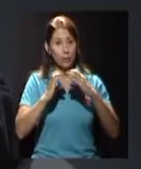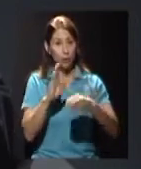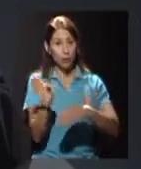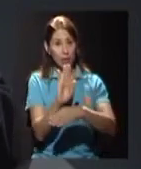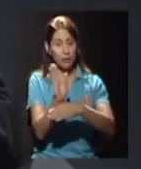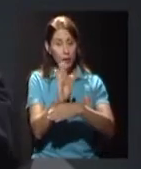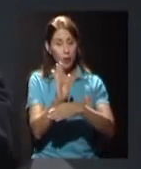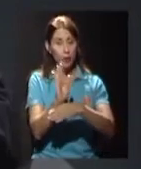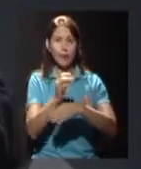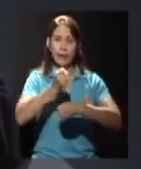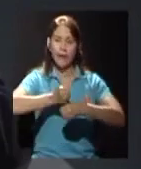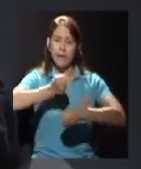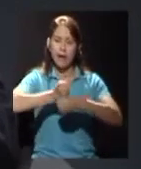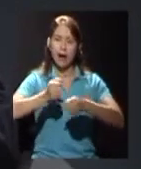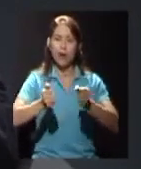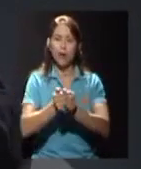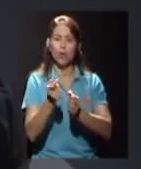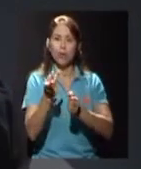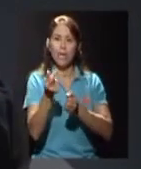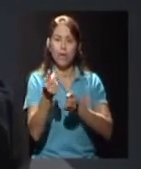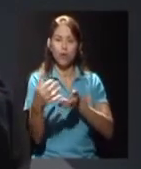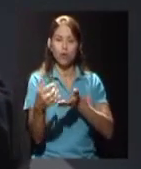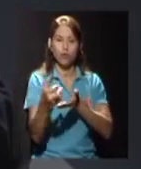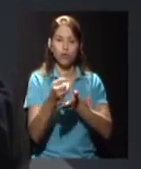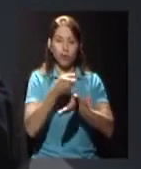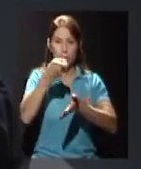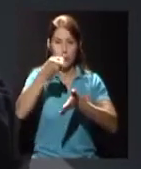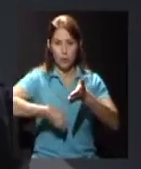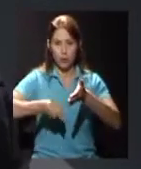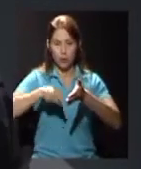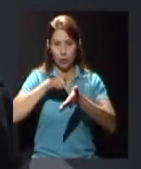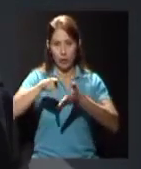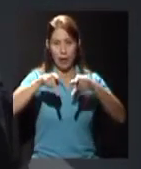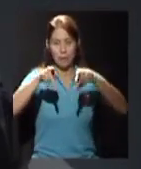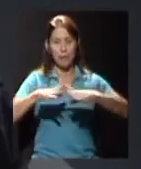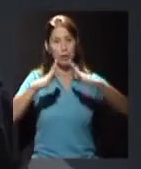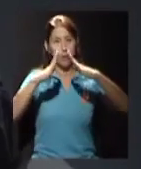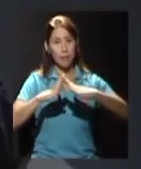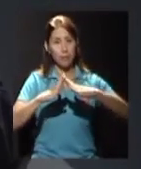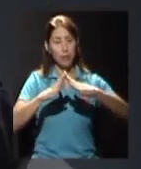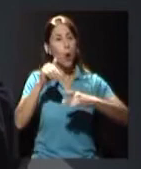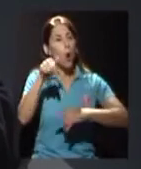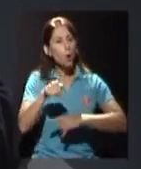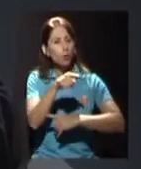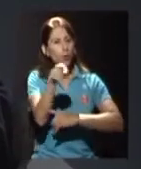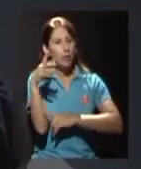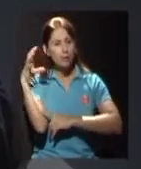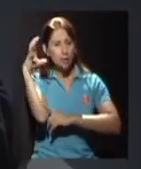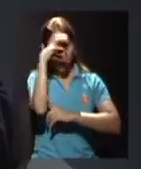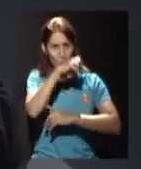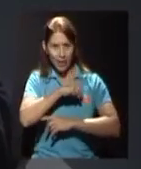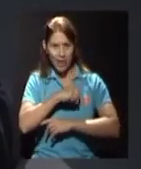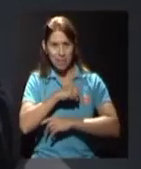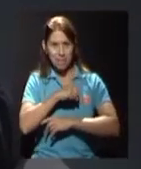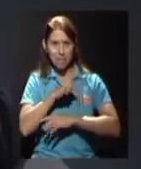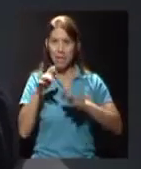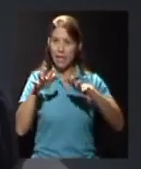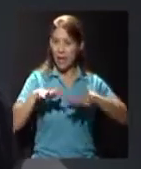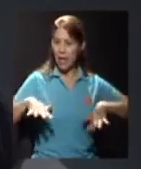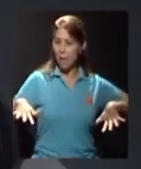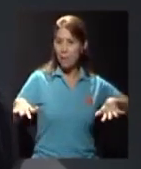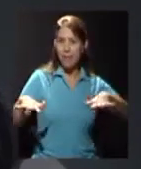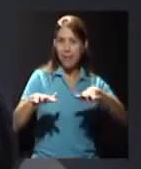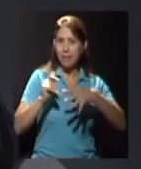se paga con los impuestos que tributan los habitantes y hoy notarán las amigas y amigos que el ambiente